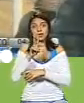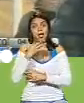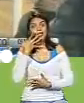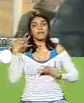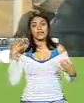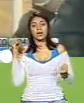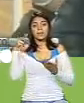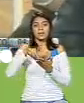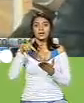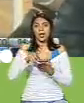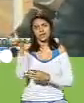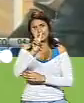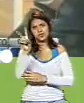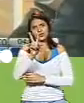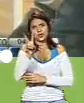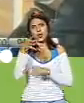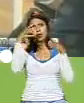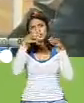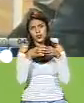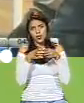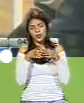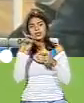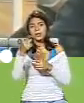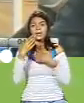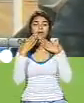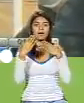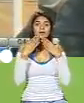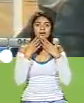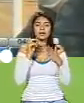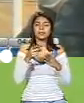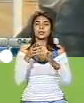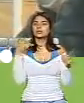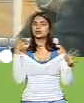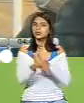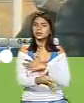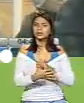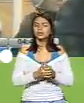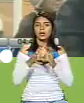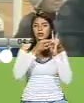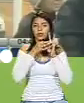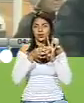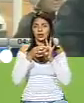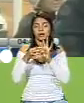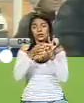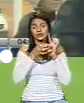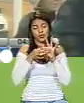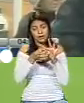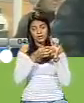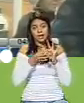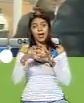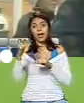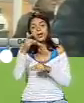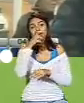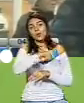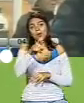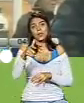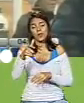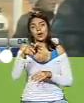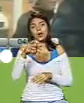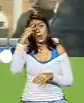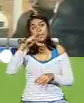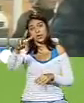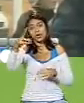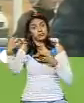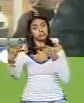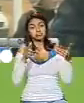enaltecemos la presencia de Venezuela como una delegación, sino sobre todo también el aspecto de la unidad, la solidaridad que existe entre nuestros pueblos, entre el pueblo mexicano, que nos